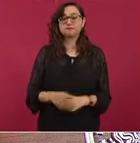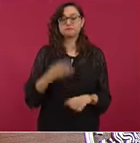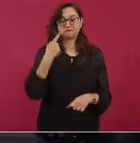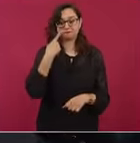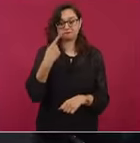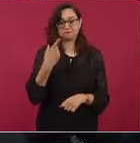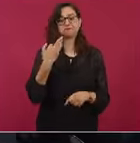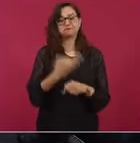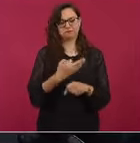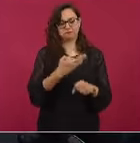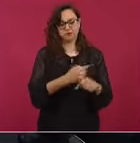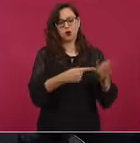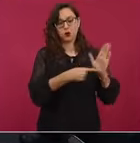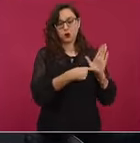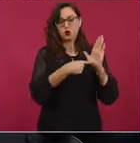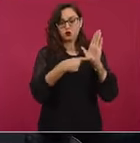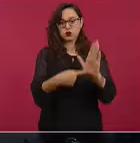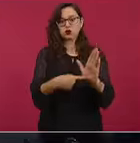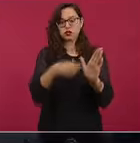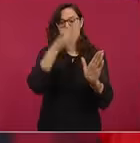ese